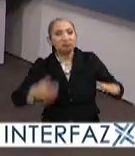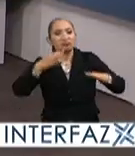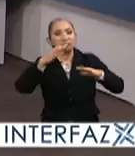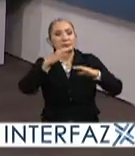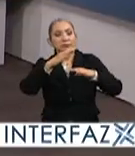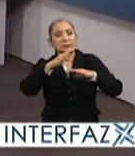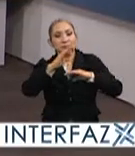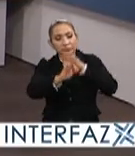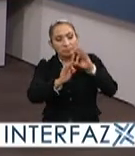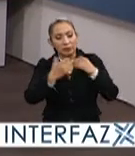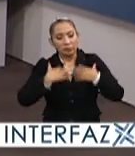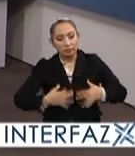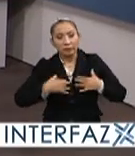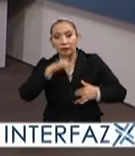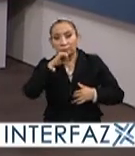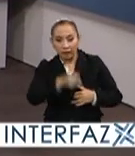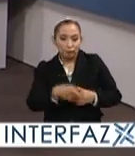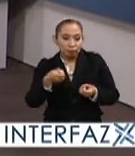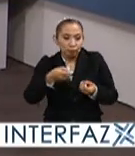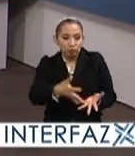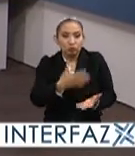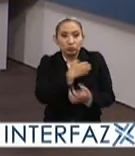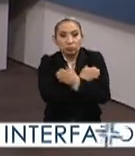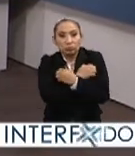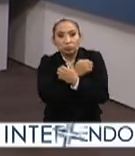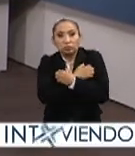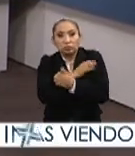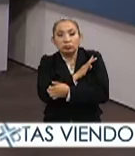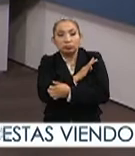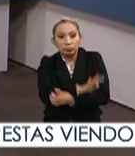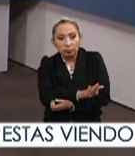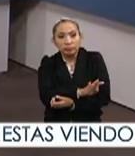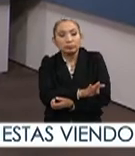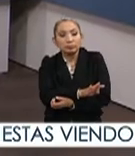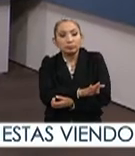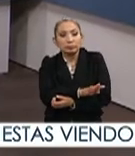¿no? y vestido, sino que también la educación pueda